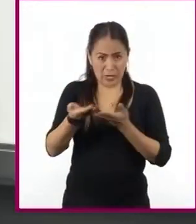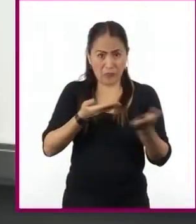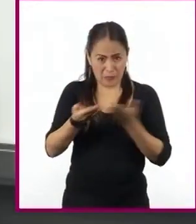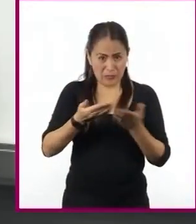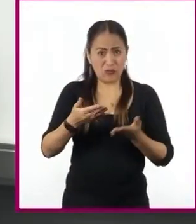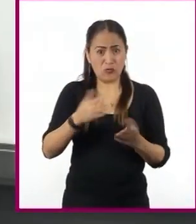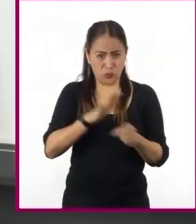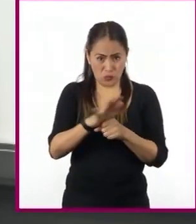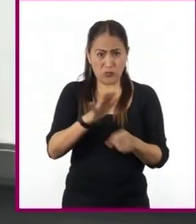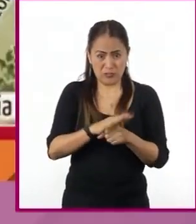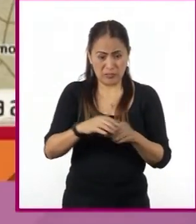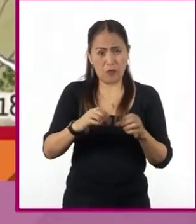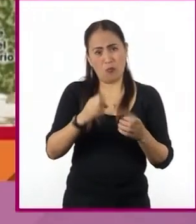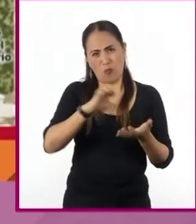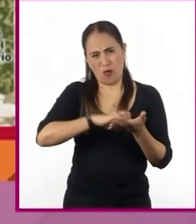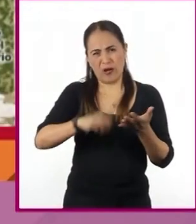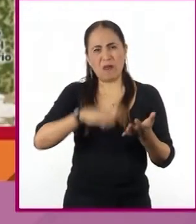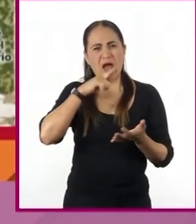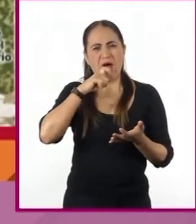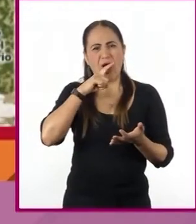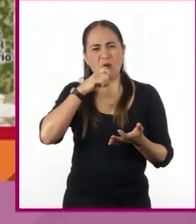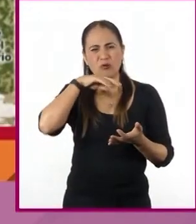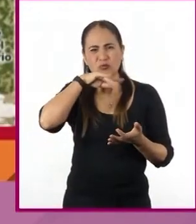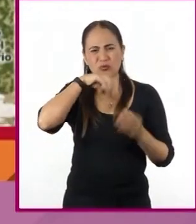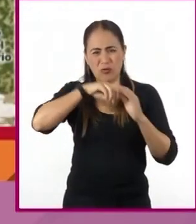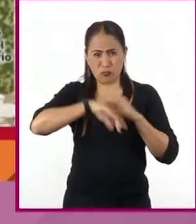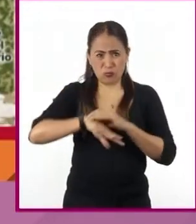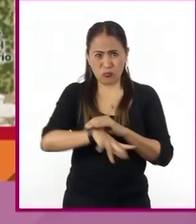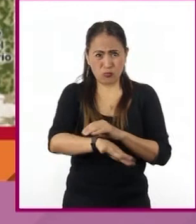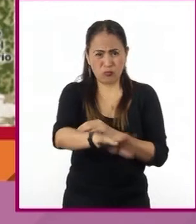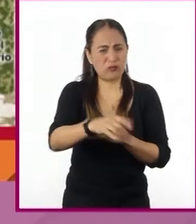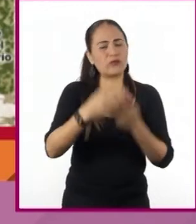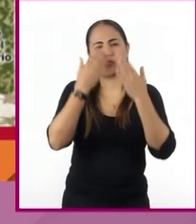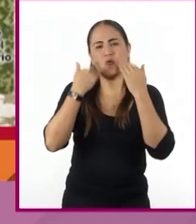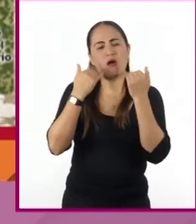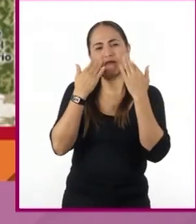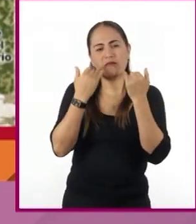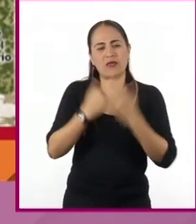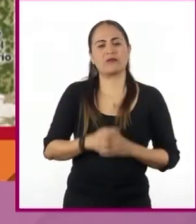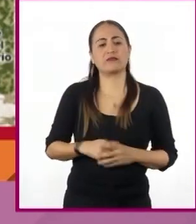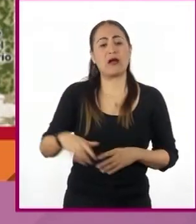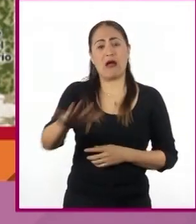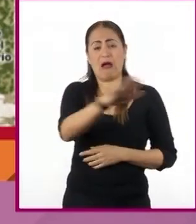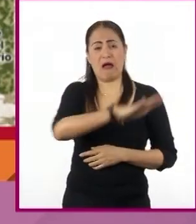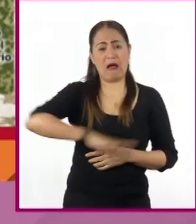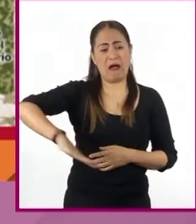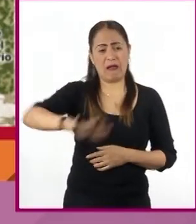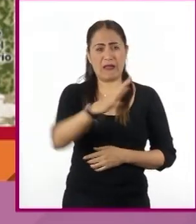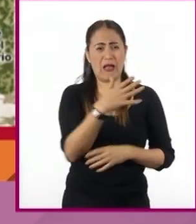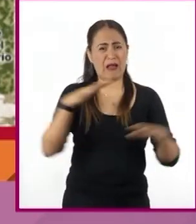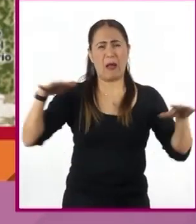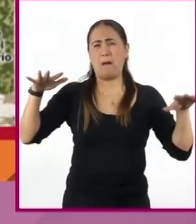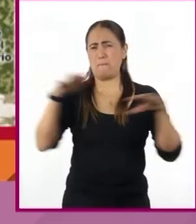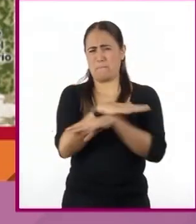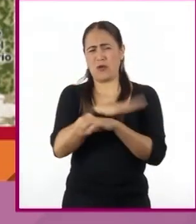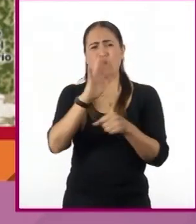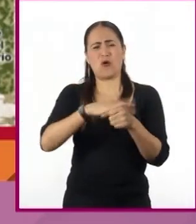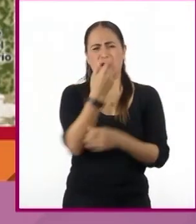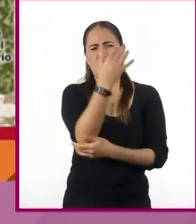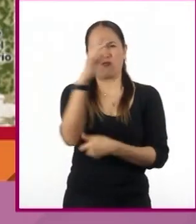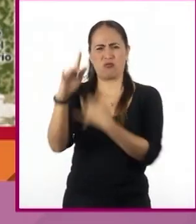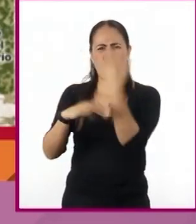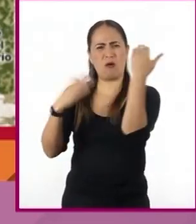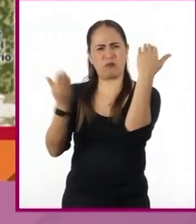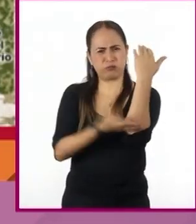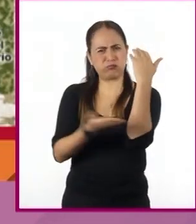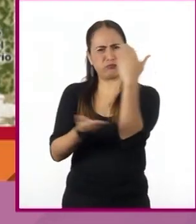públicos como drenaje. El paisaje cambió radicalmente al talarse árboles para construir fábricas